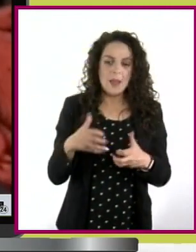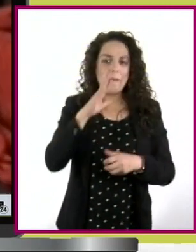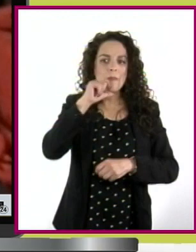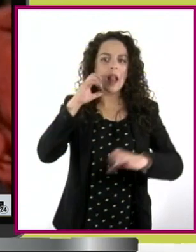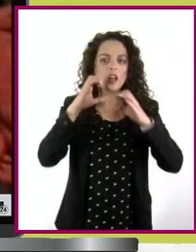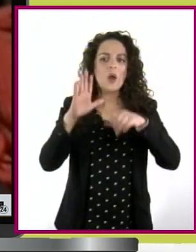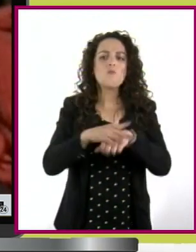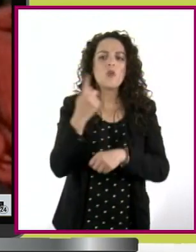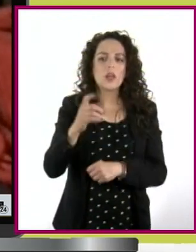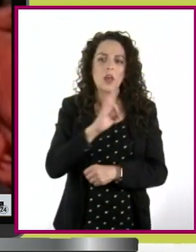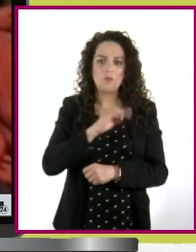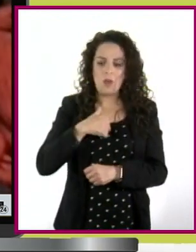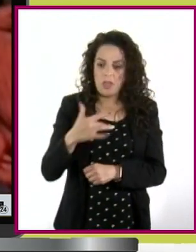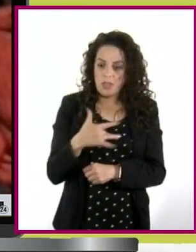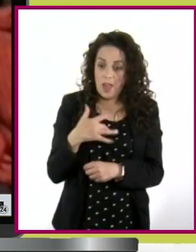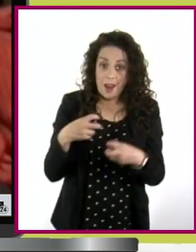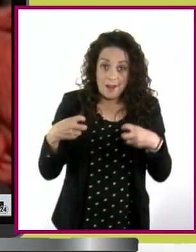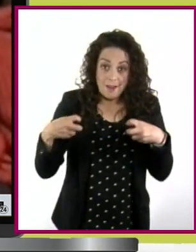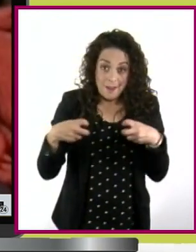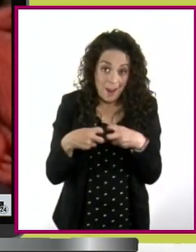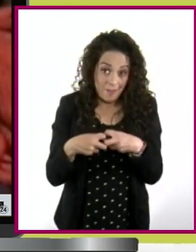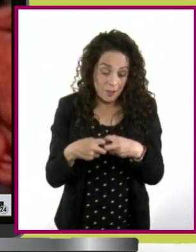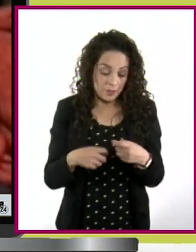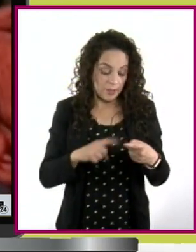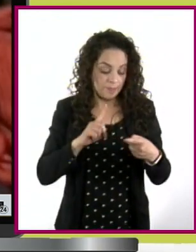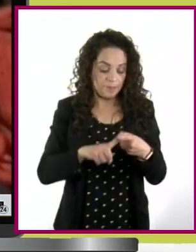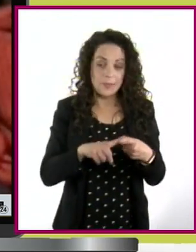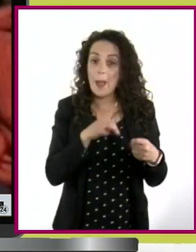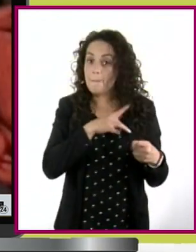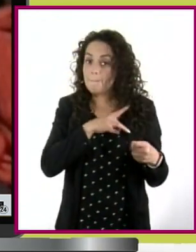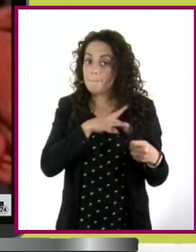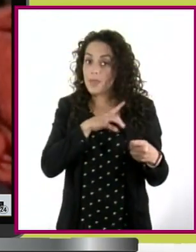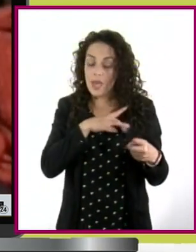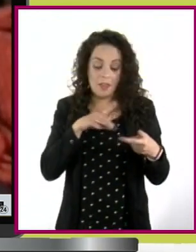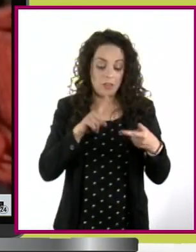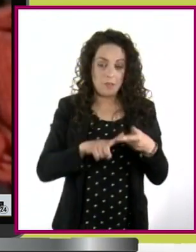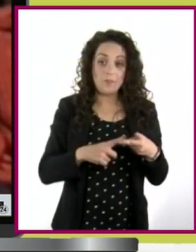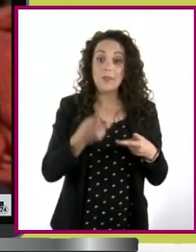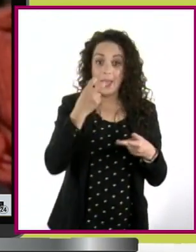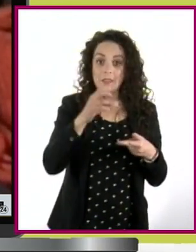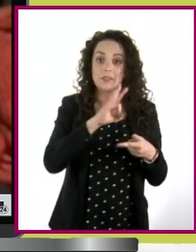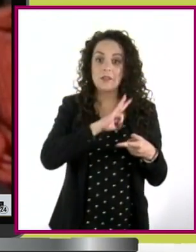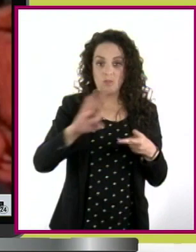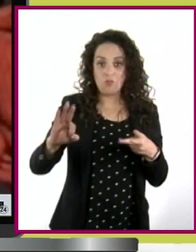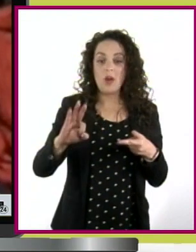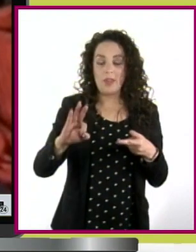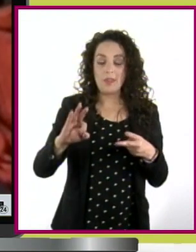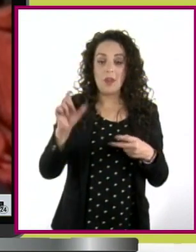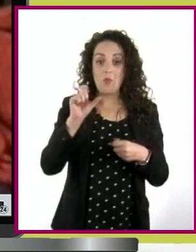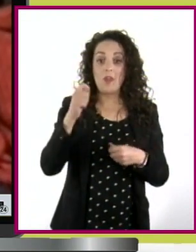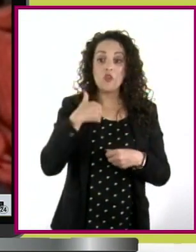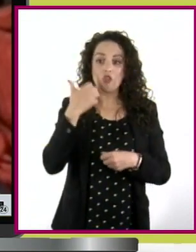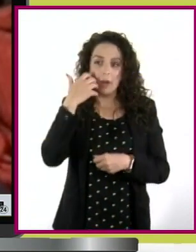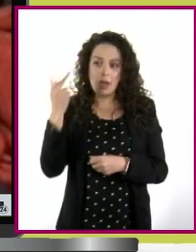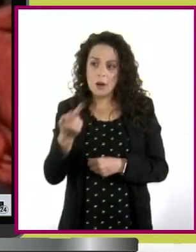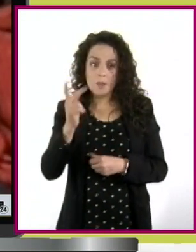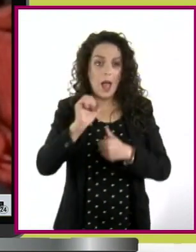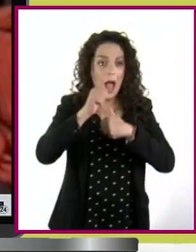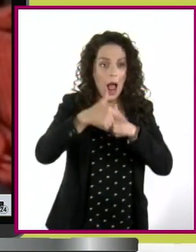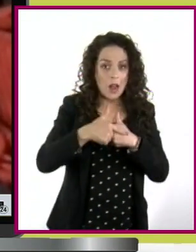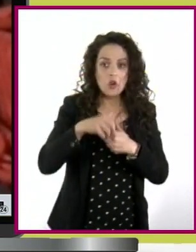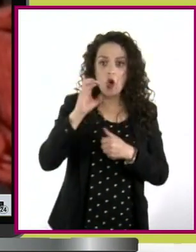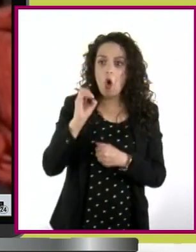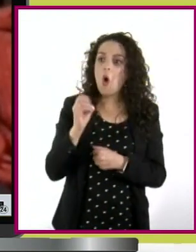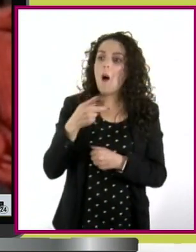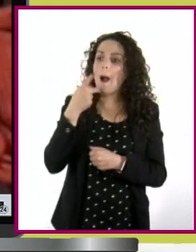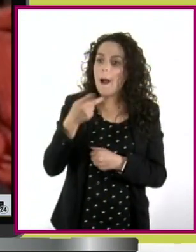pueden ser miedos, y eso puede hacer que yo cometa errores a la hora de formular las preguntas, a la hora de formular